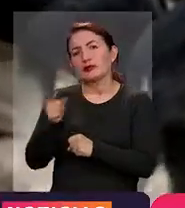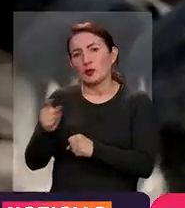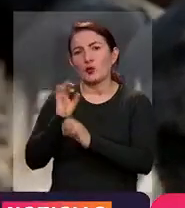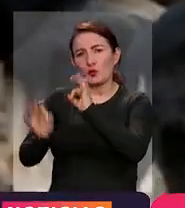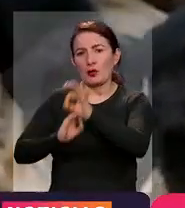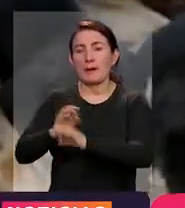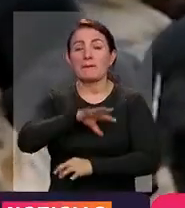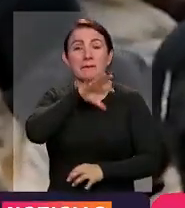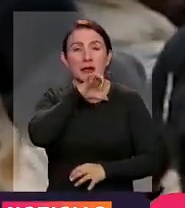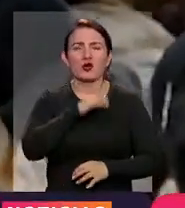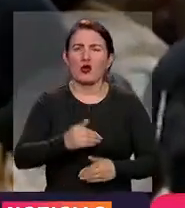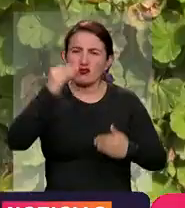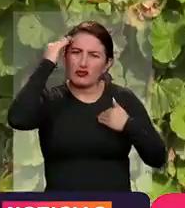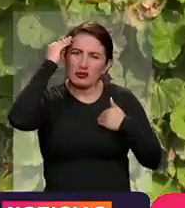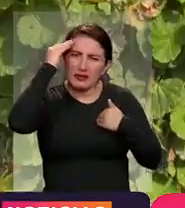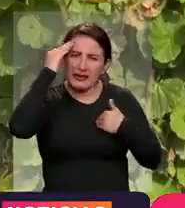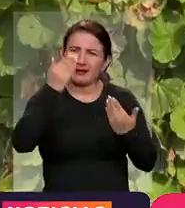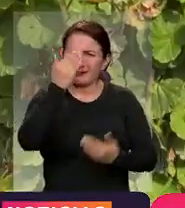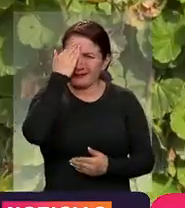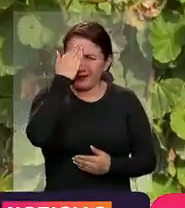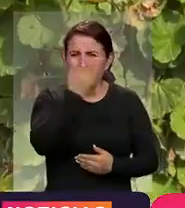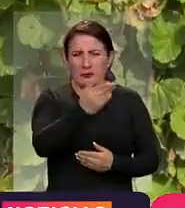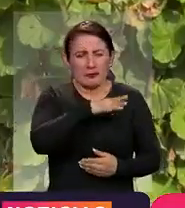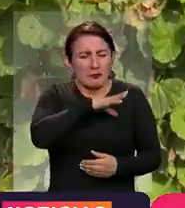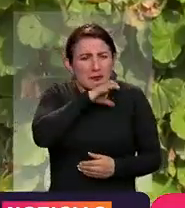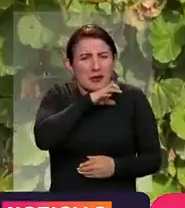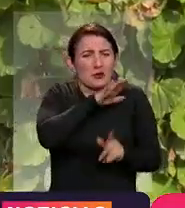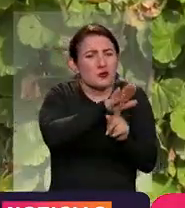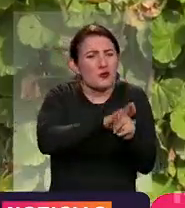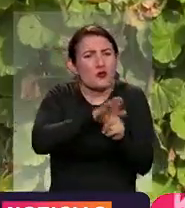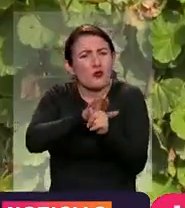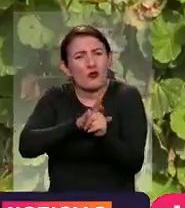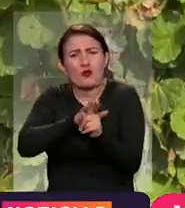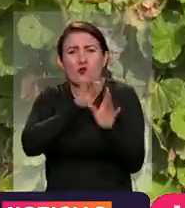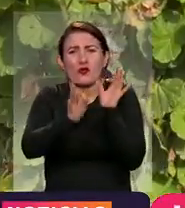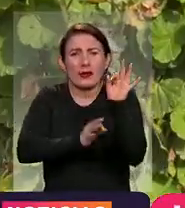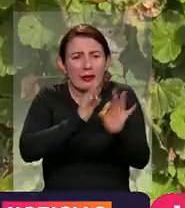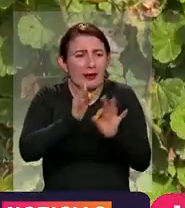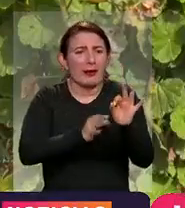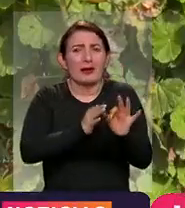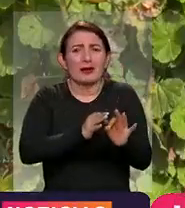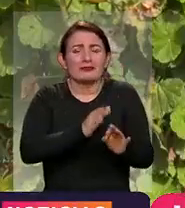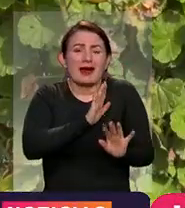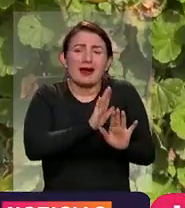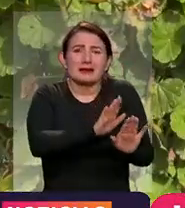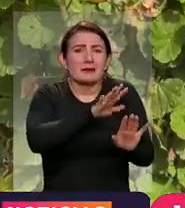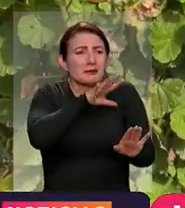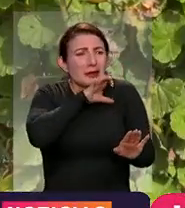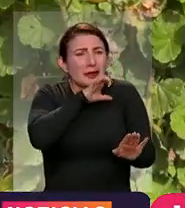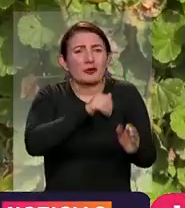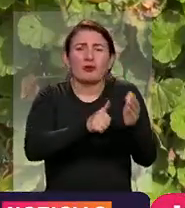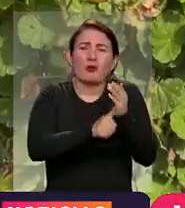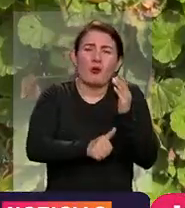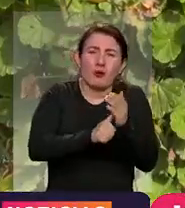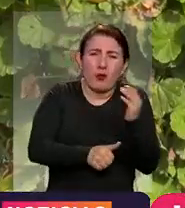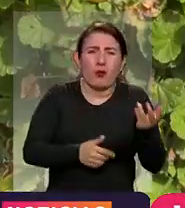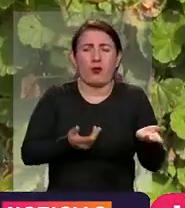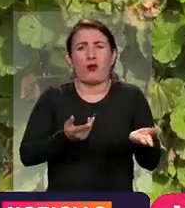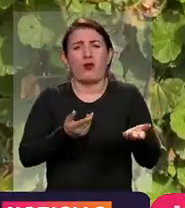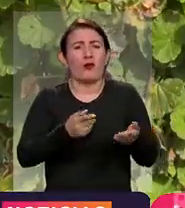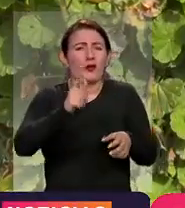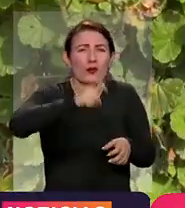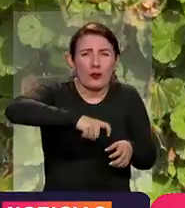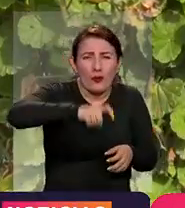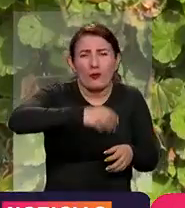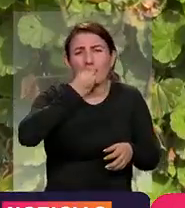hombre. Seamos conscientes también de lo que es tener un perrito, es ser tolerante porque los perritos hacen popó, necesitan